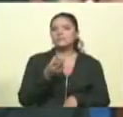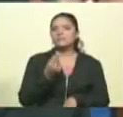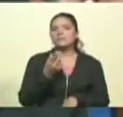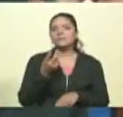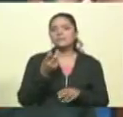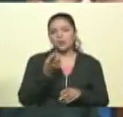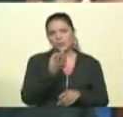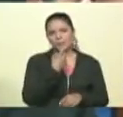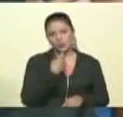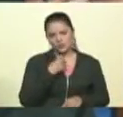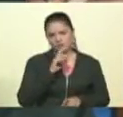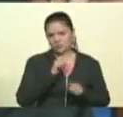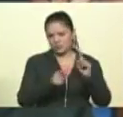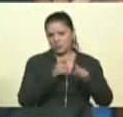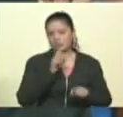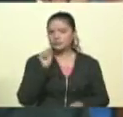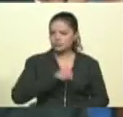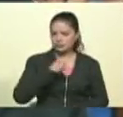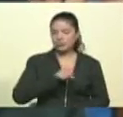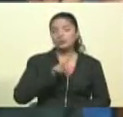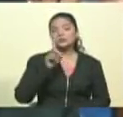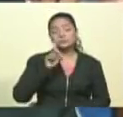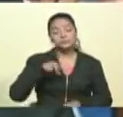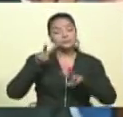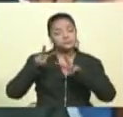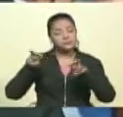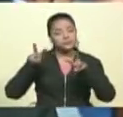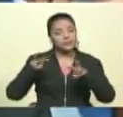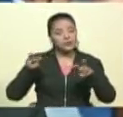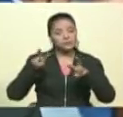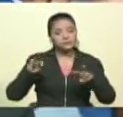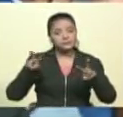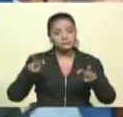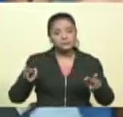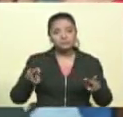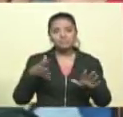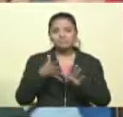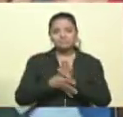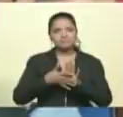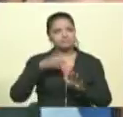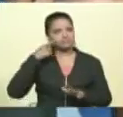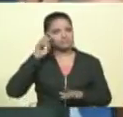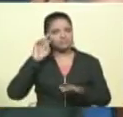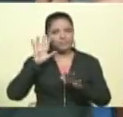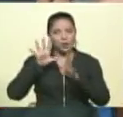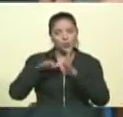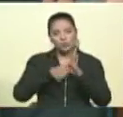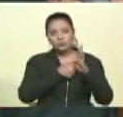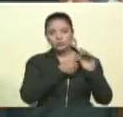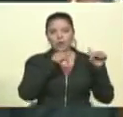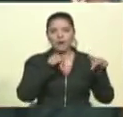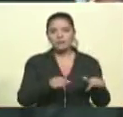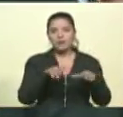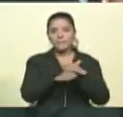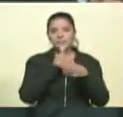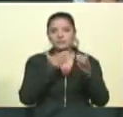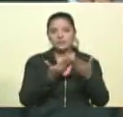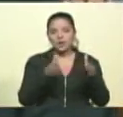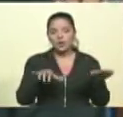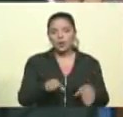usted me consulta, también estamos evaluando, investigando la mafia de extorsión que existía aquí en el Ministerio